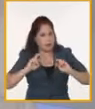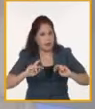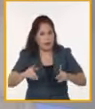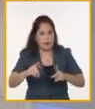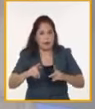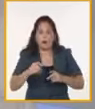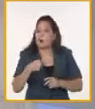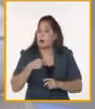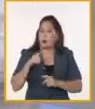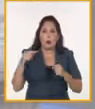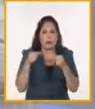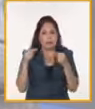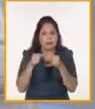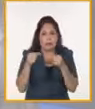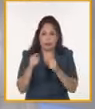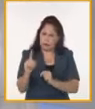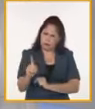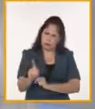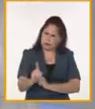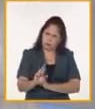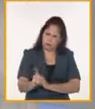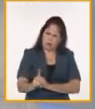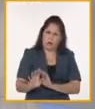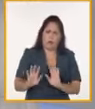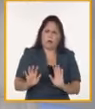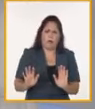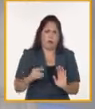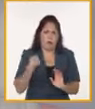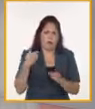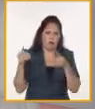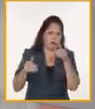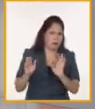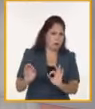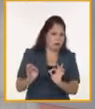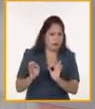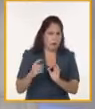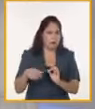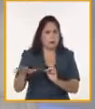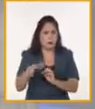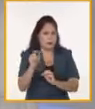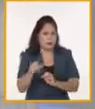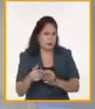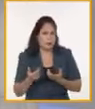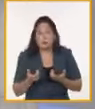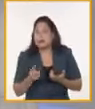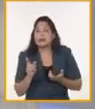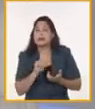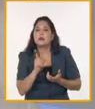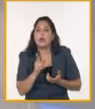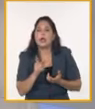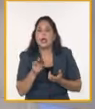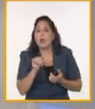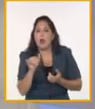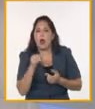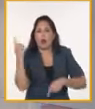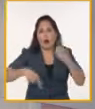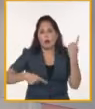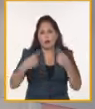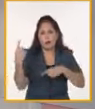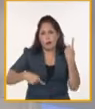en ninguna de las eventos en las que nosotros participamos casi todos en ningún momento se habla en